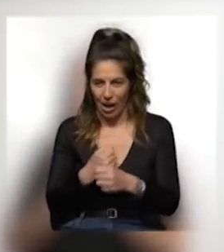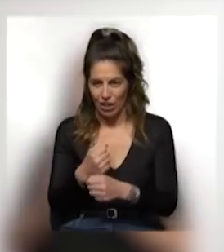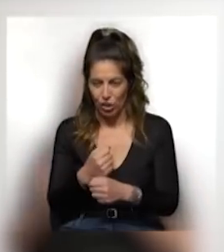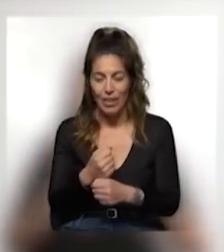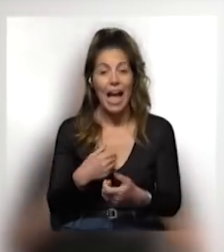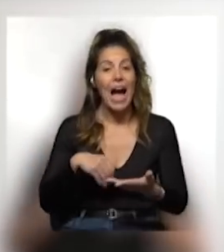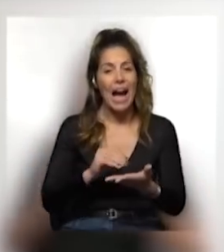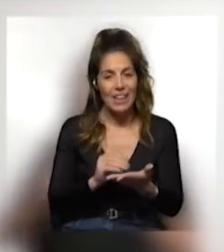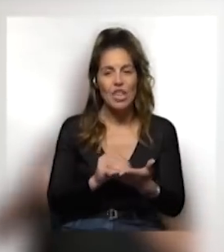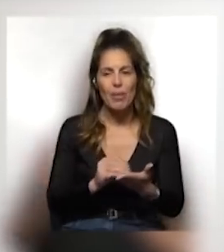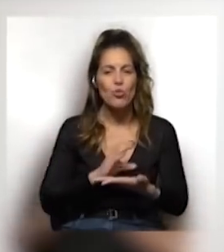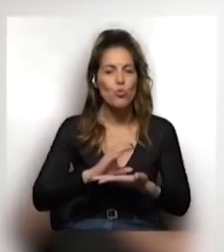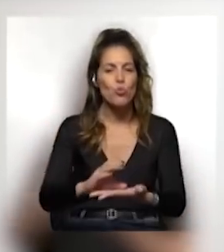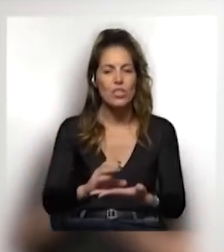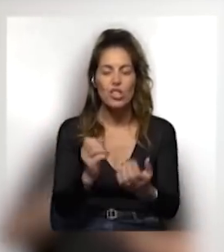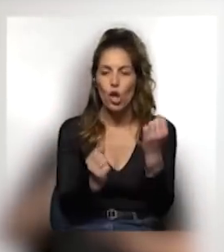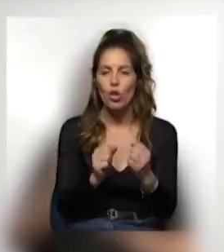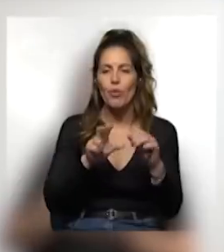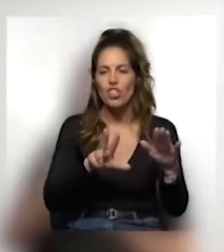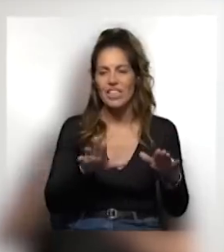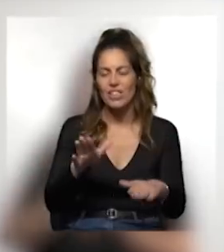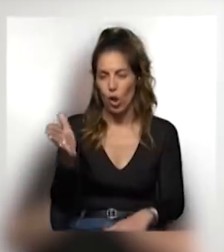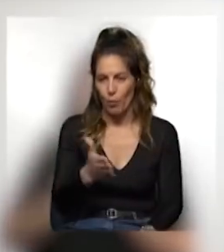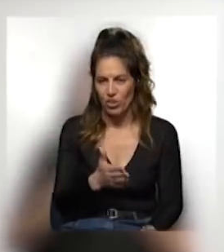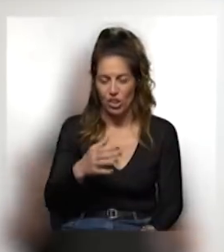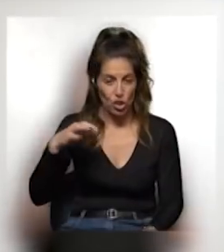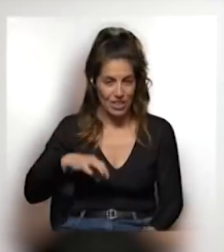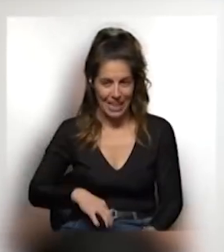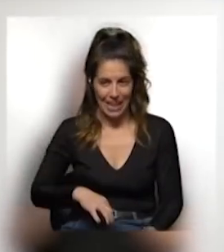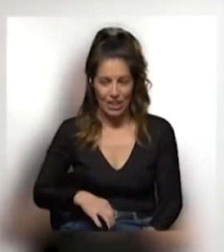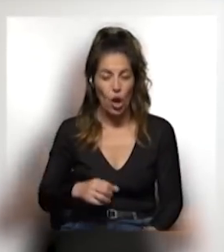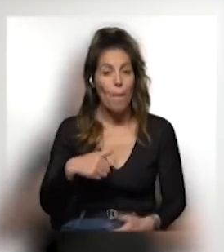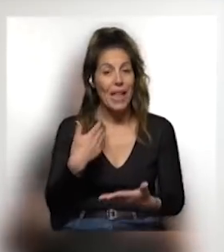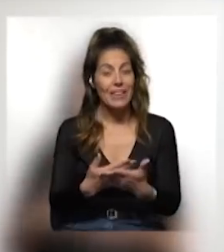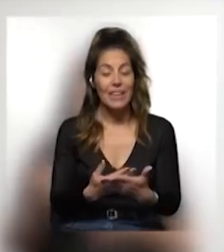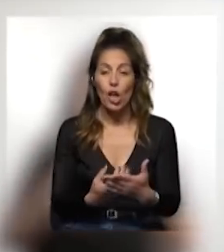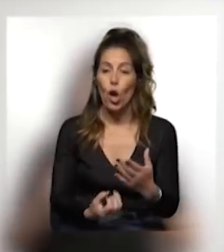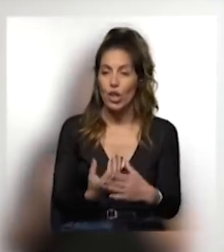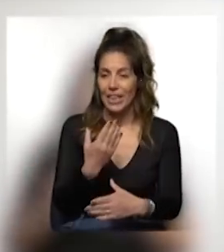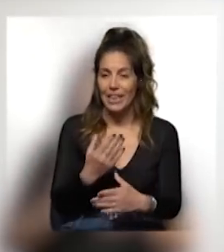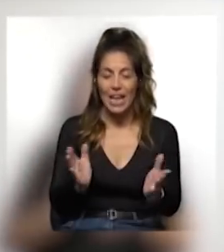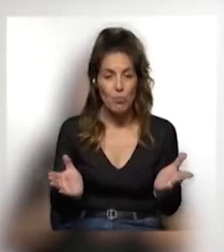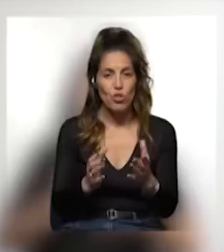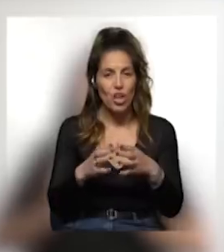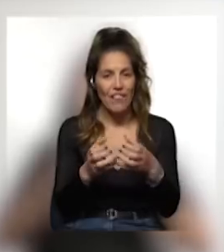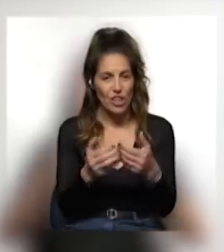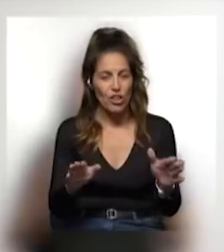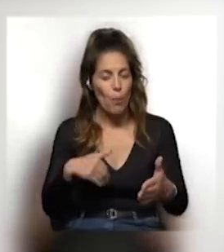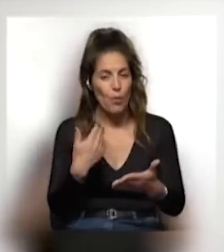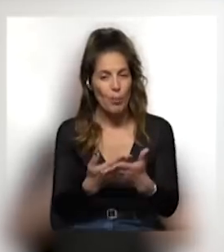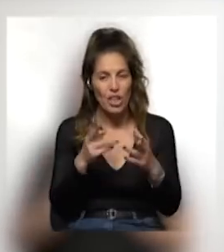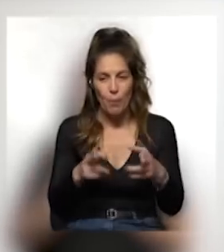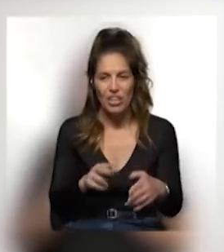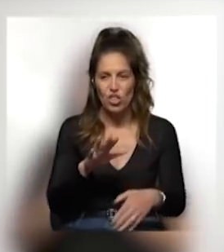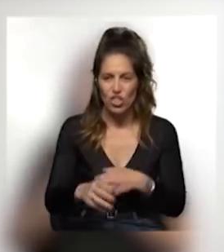Además determina un subsidio de económico del 85 por del salario el planteo original impulsado por Cabildo abierto proponía un plazo